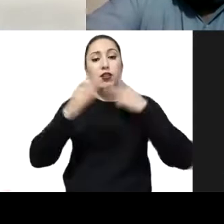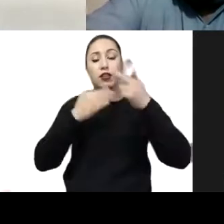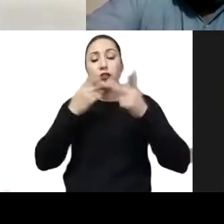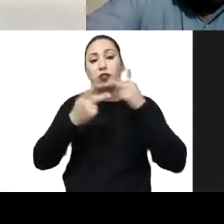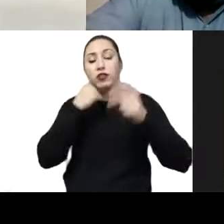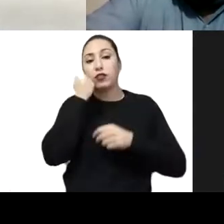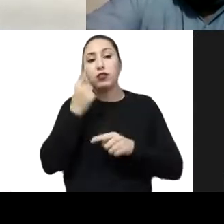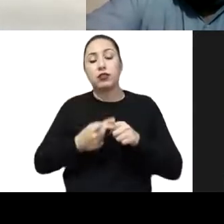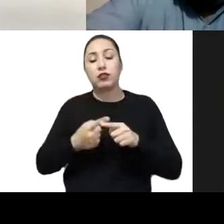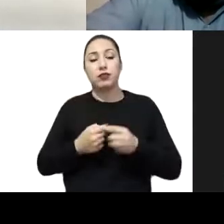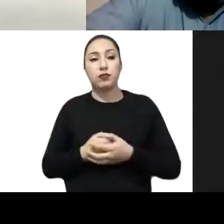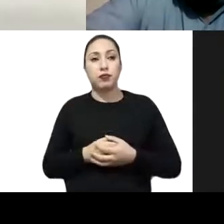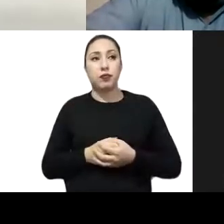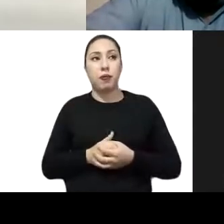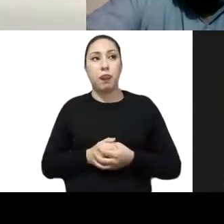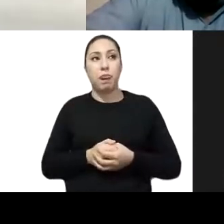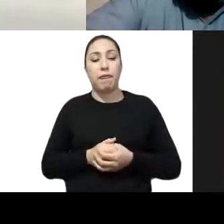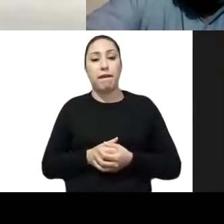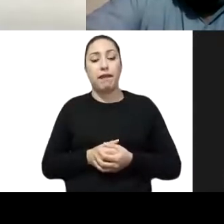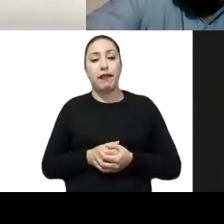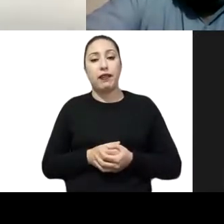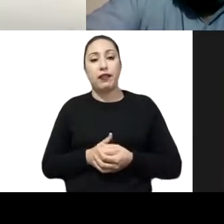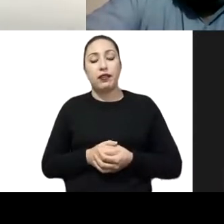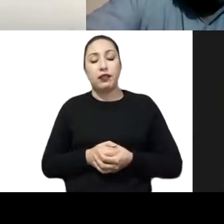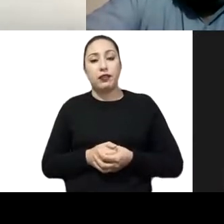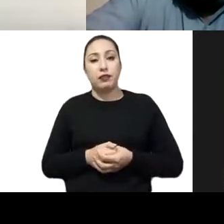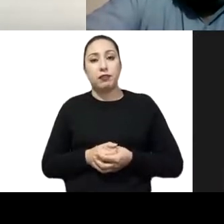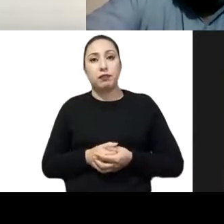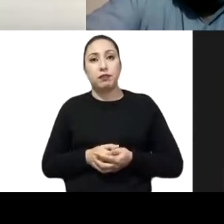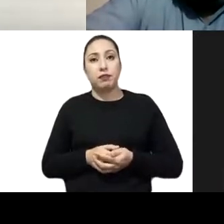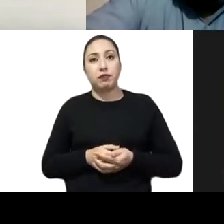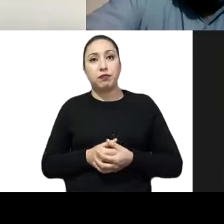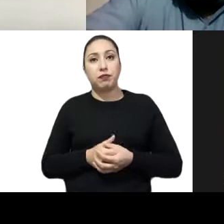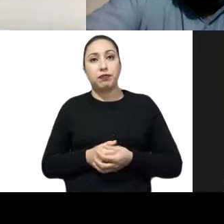los diputados que deseen hacer algún comentario pueden hacerlo en este momento.